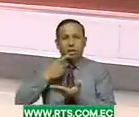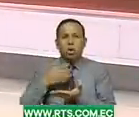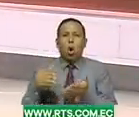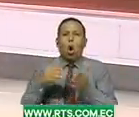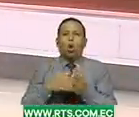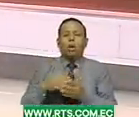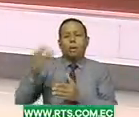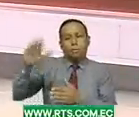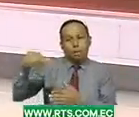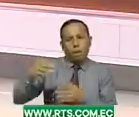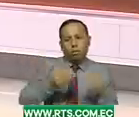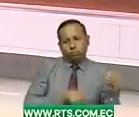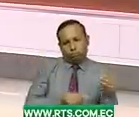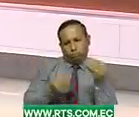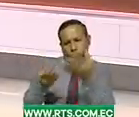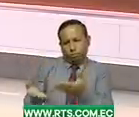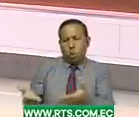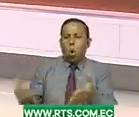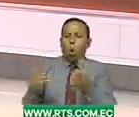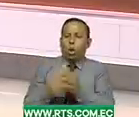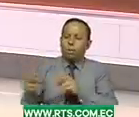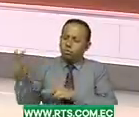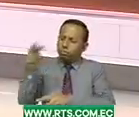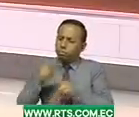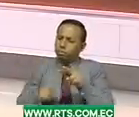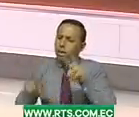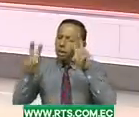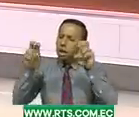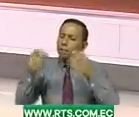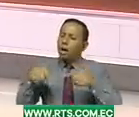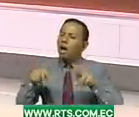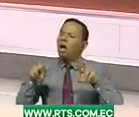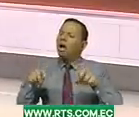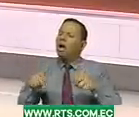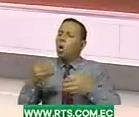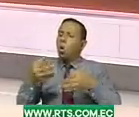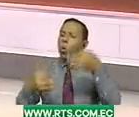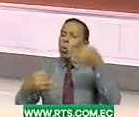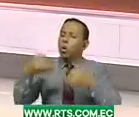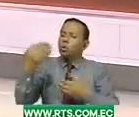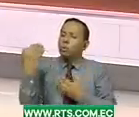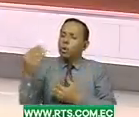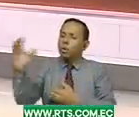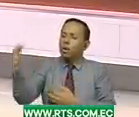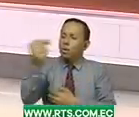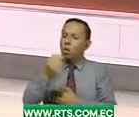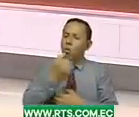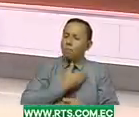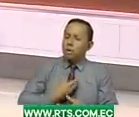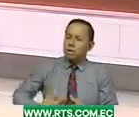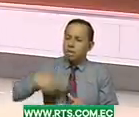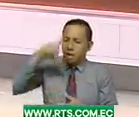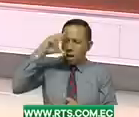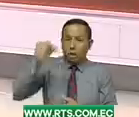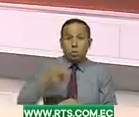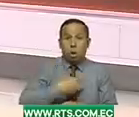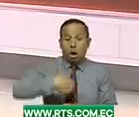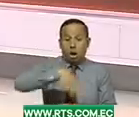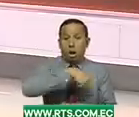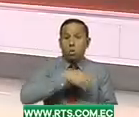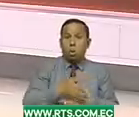juicio político contra el presidente de la República, Guillermo Lasso. Esto luego de que los proponentes entregaron el